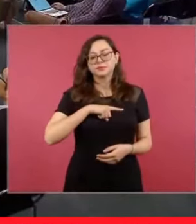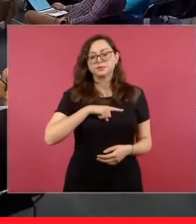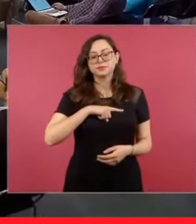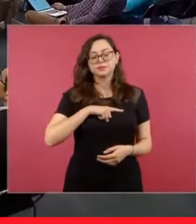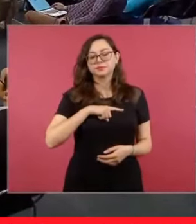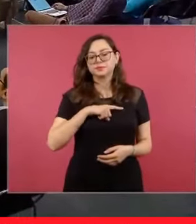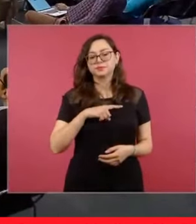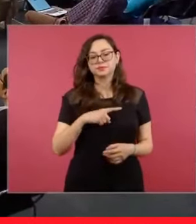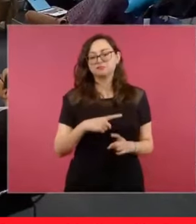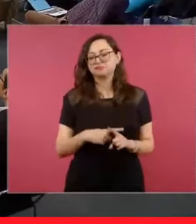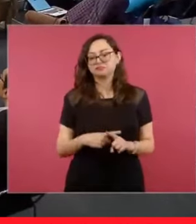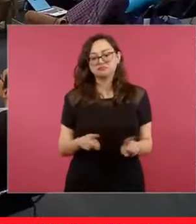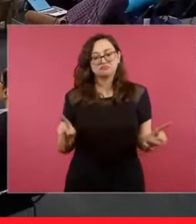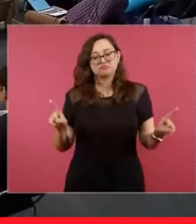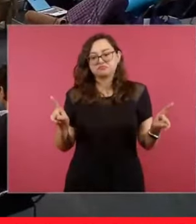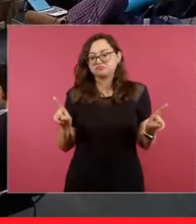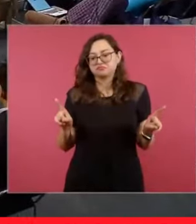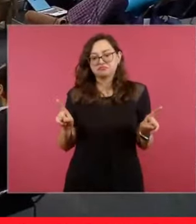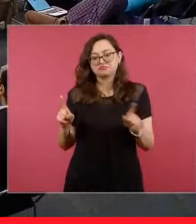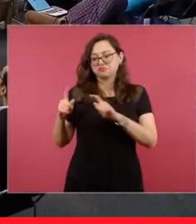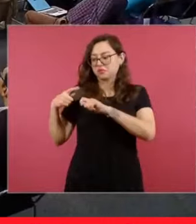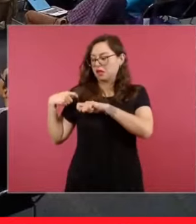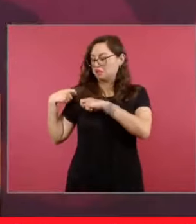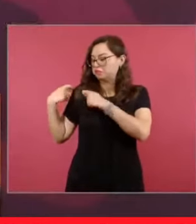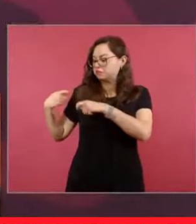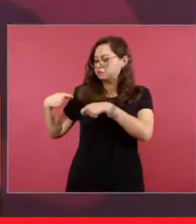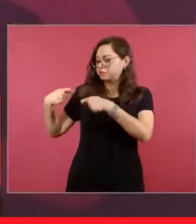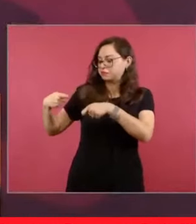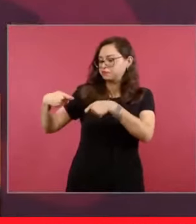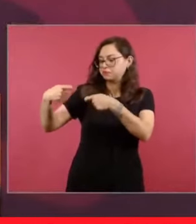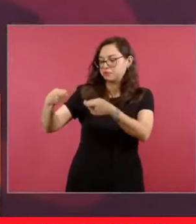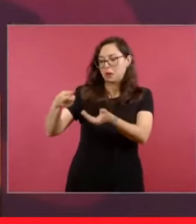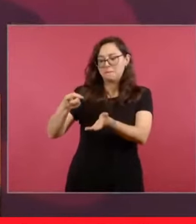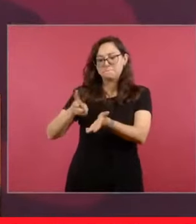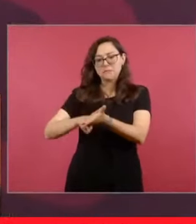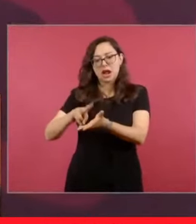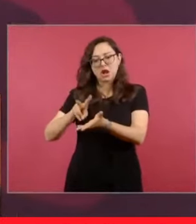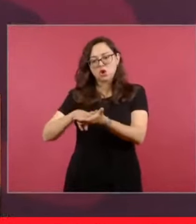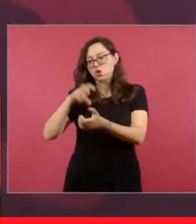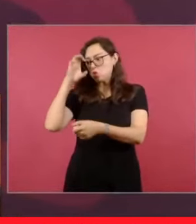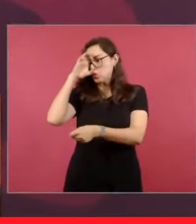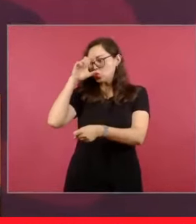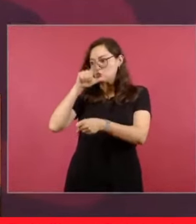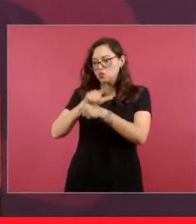eh todos esos valores que nos ayudan mucho mucho mucho